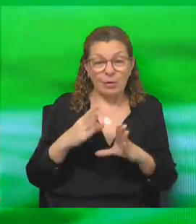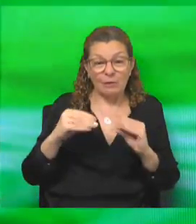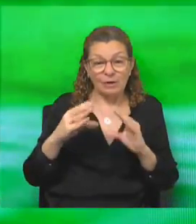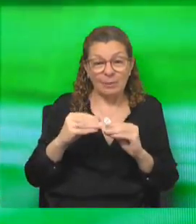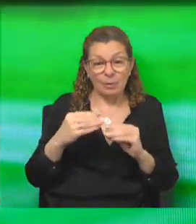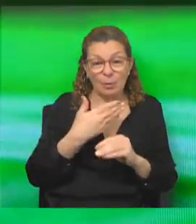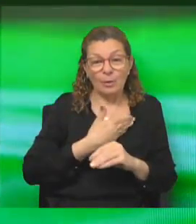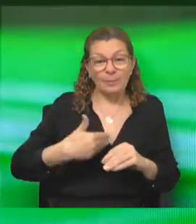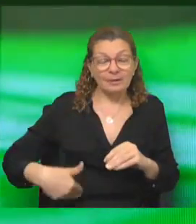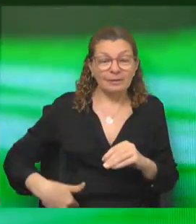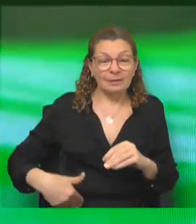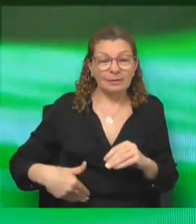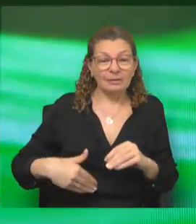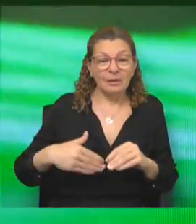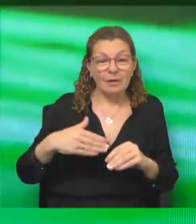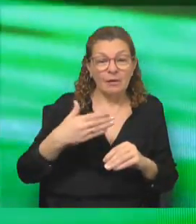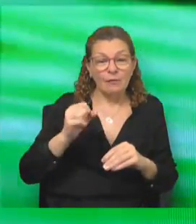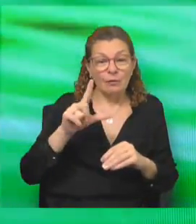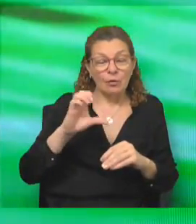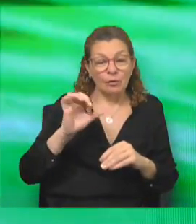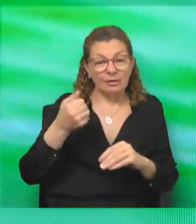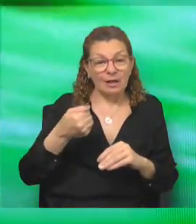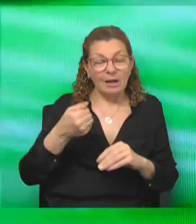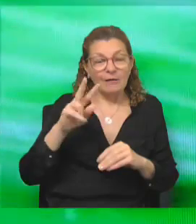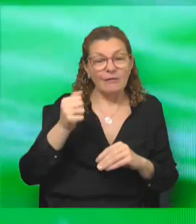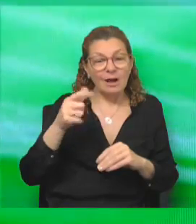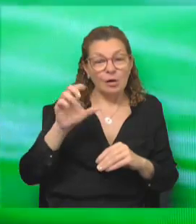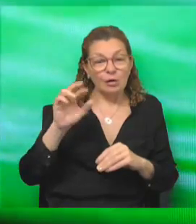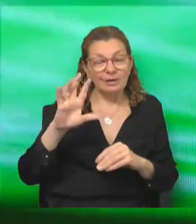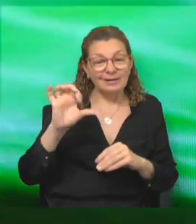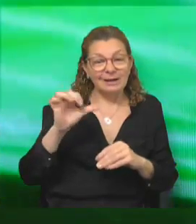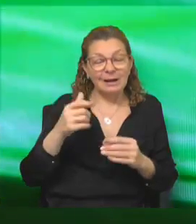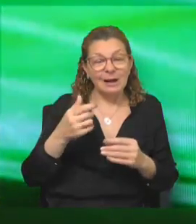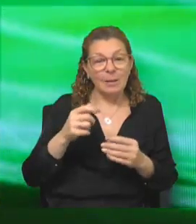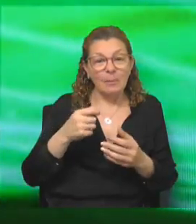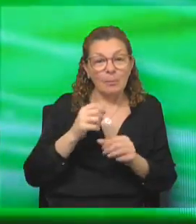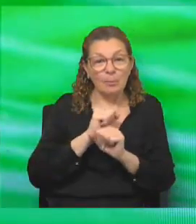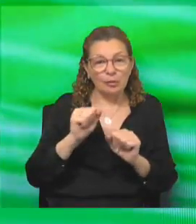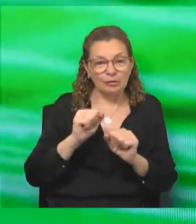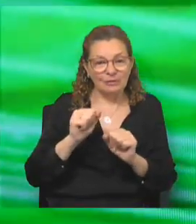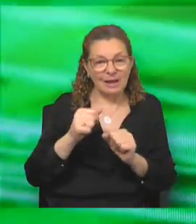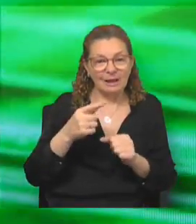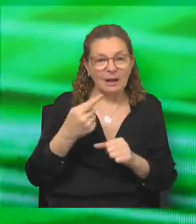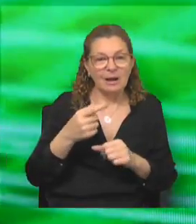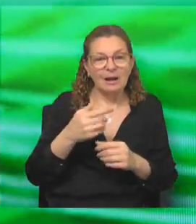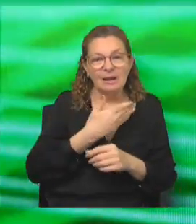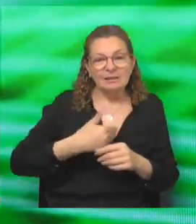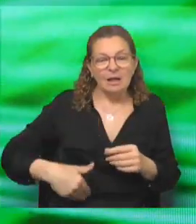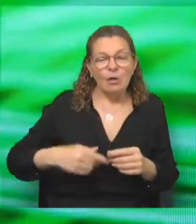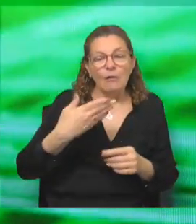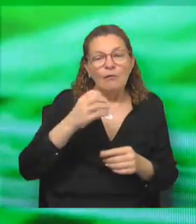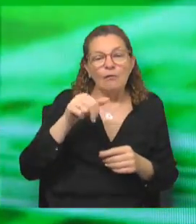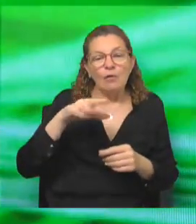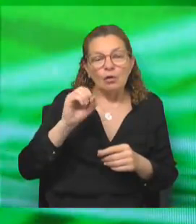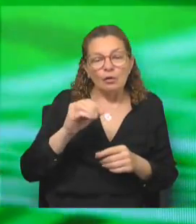el presidente de la bolsa de valores con urraburu y que es la la posibilidad de que el estado emita un Bono infancia día en el mundo